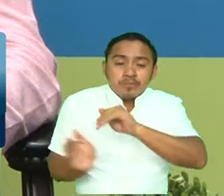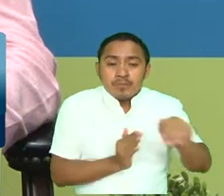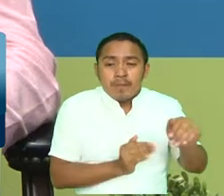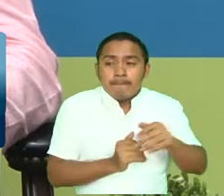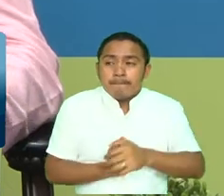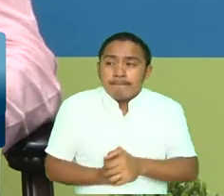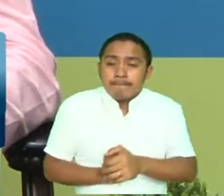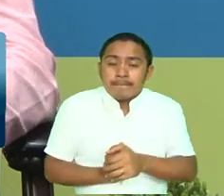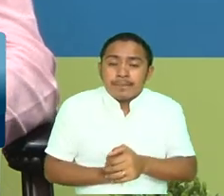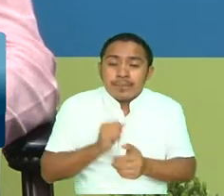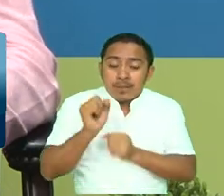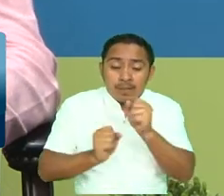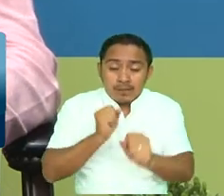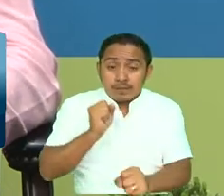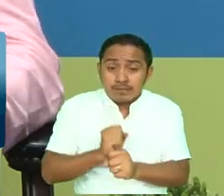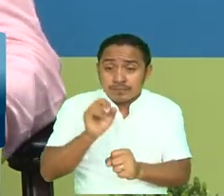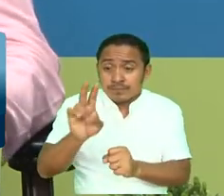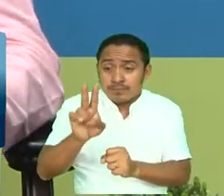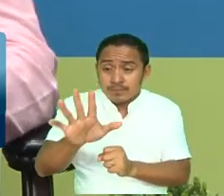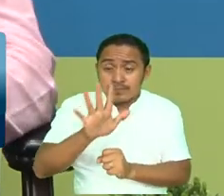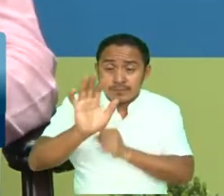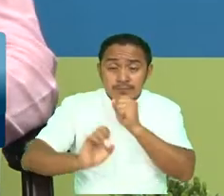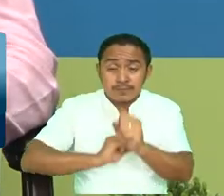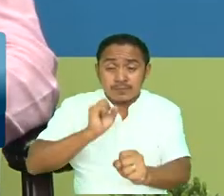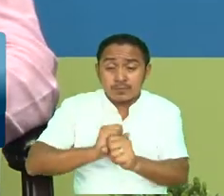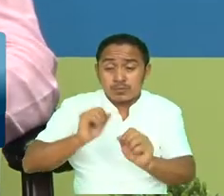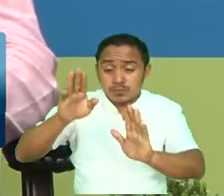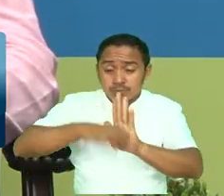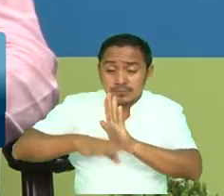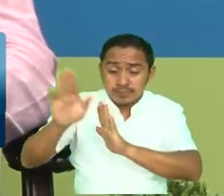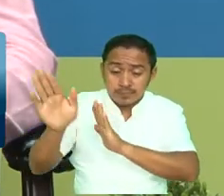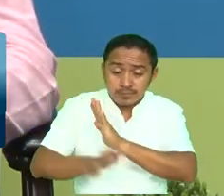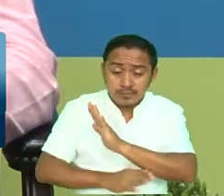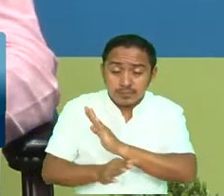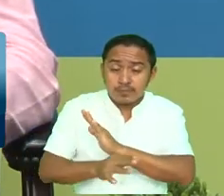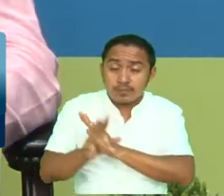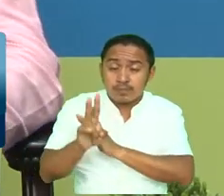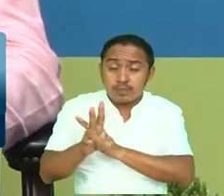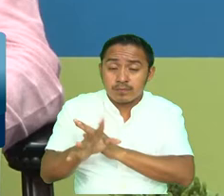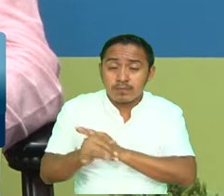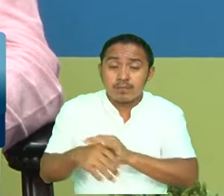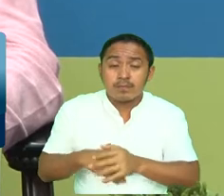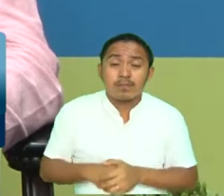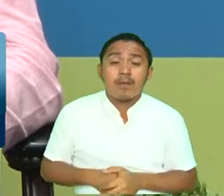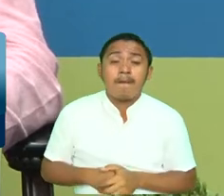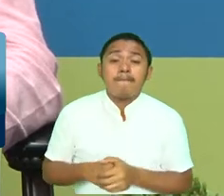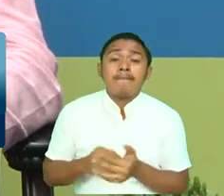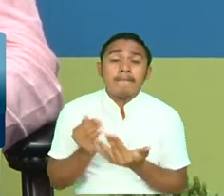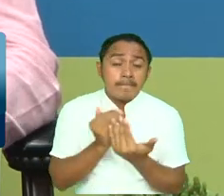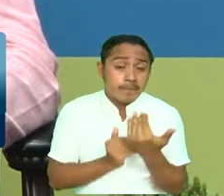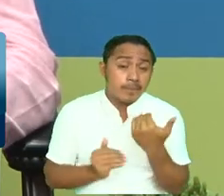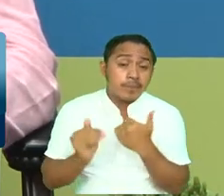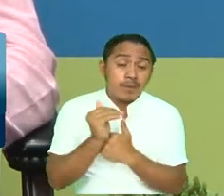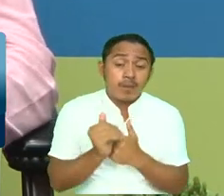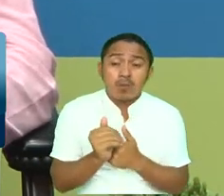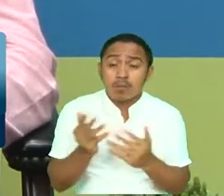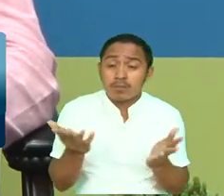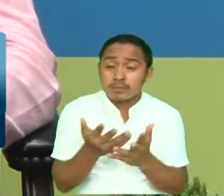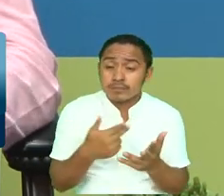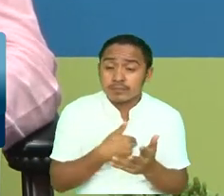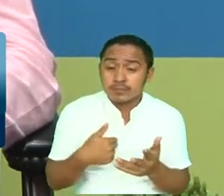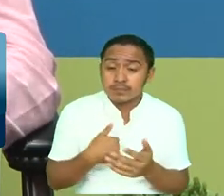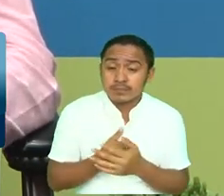edad menor de 25 años, individuos jóvenes, adultos jóvenes que tienen esa sudoración, entonces nos da más criterios para diagnosticar